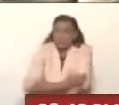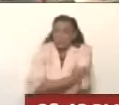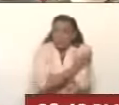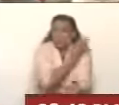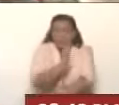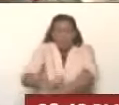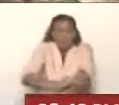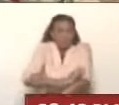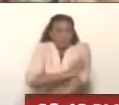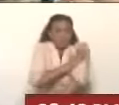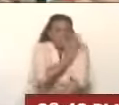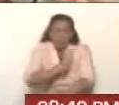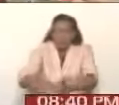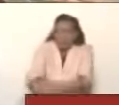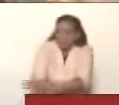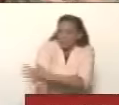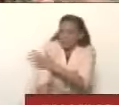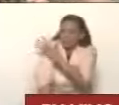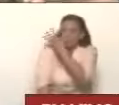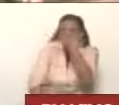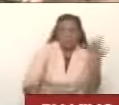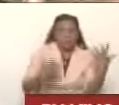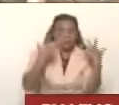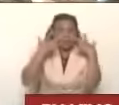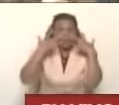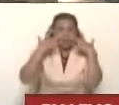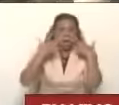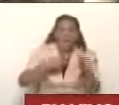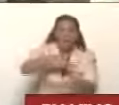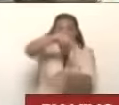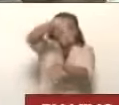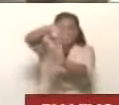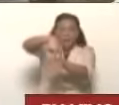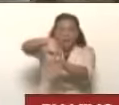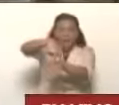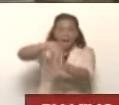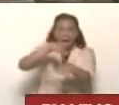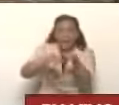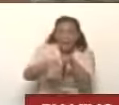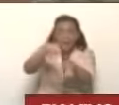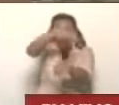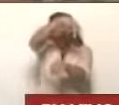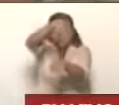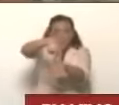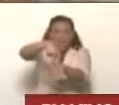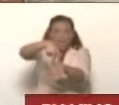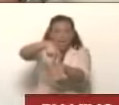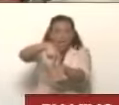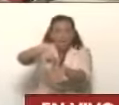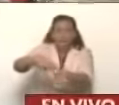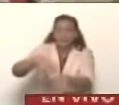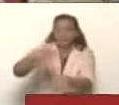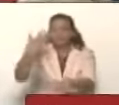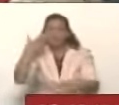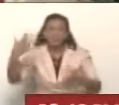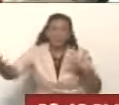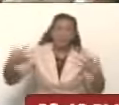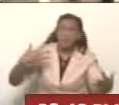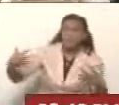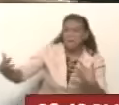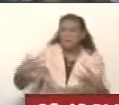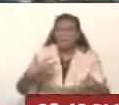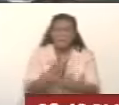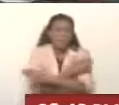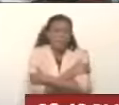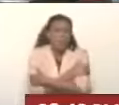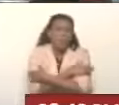Y abrí la puerta, me encaramé en el capó y bueno, ¡rum!, me lancé ante la gente.